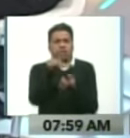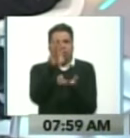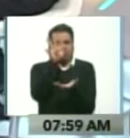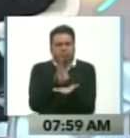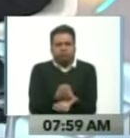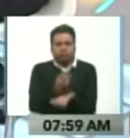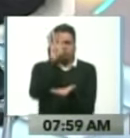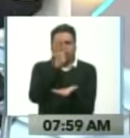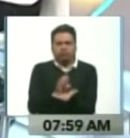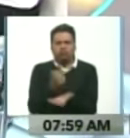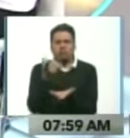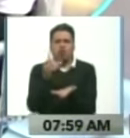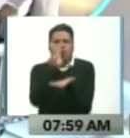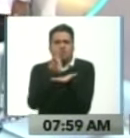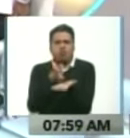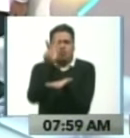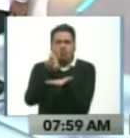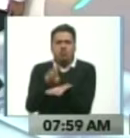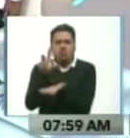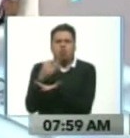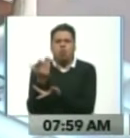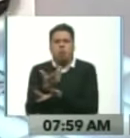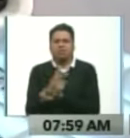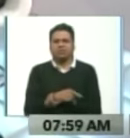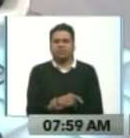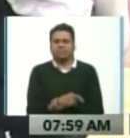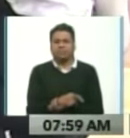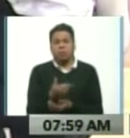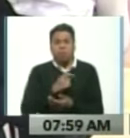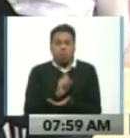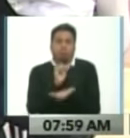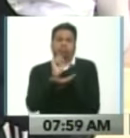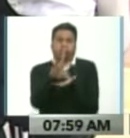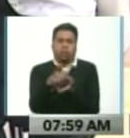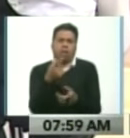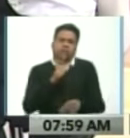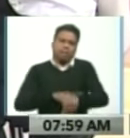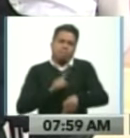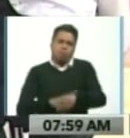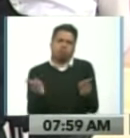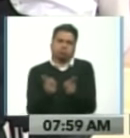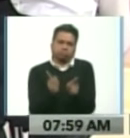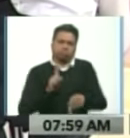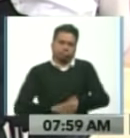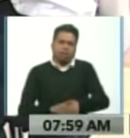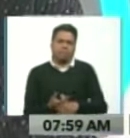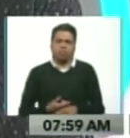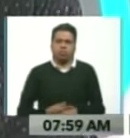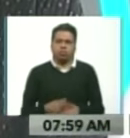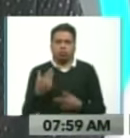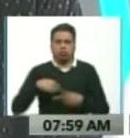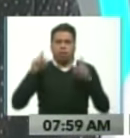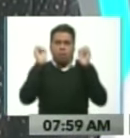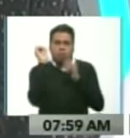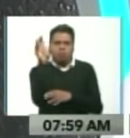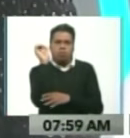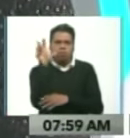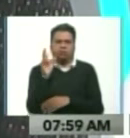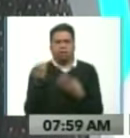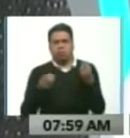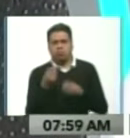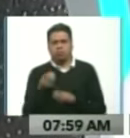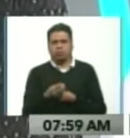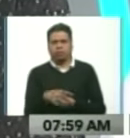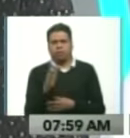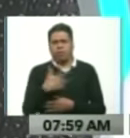juego y cuáles son las expectativas? Bueno, como el juego fue lanzado hace poco y estamos buscando hacer una campaña publicitaria para el mismo, no ha generado más o menos